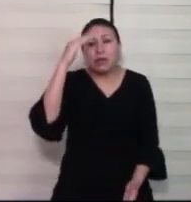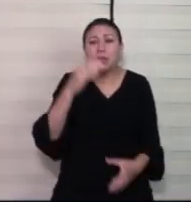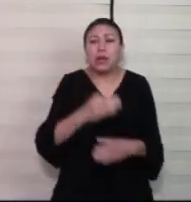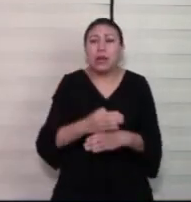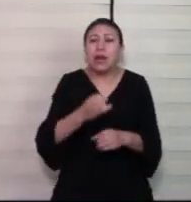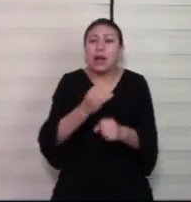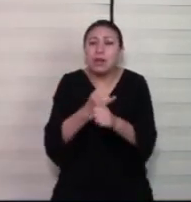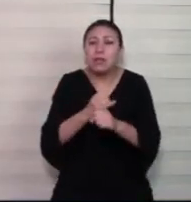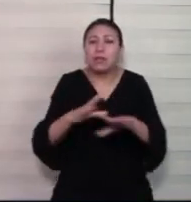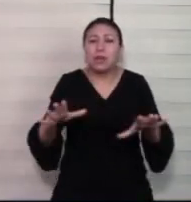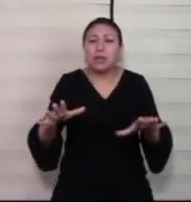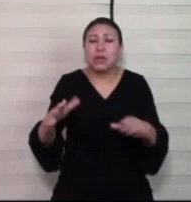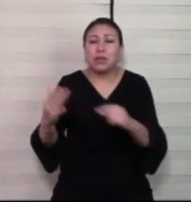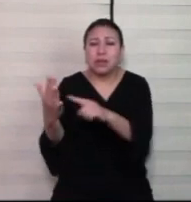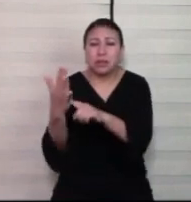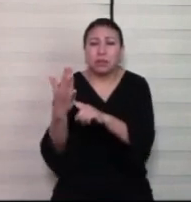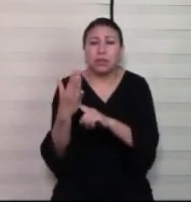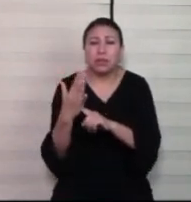que se daban,